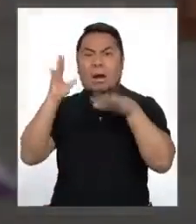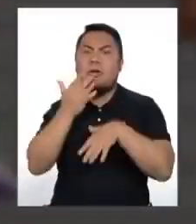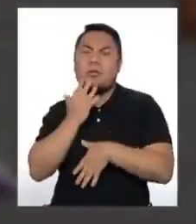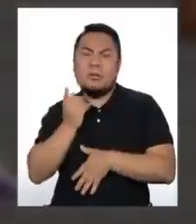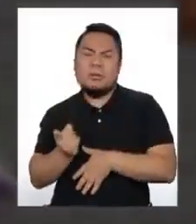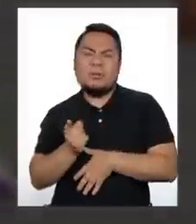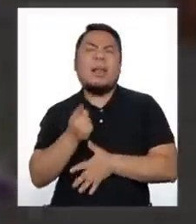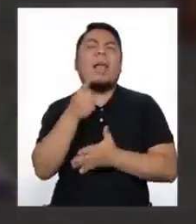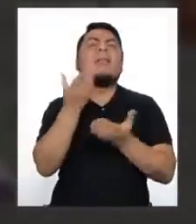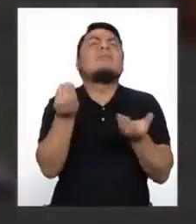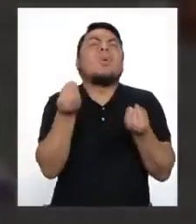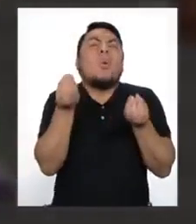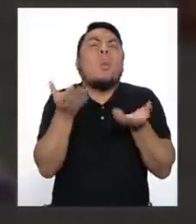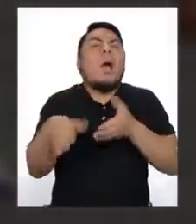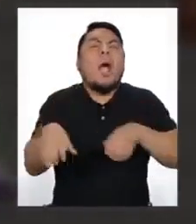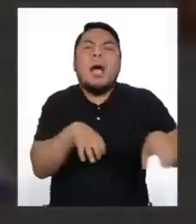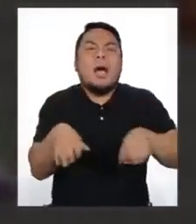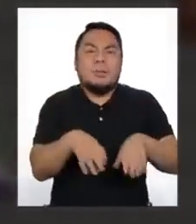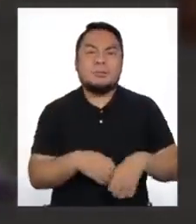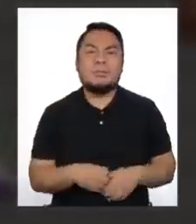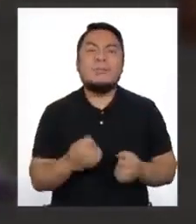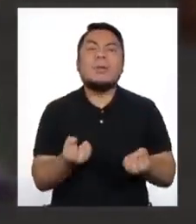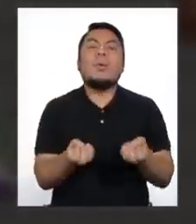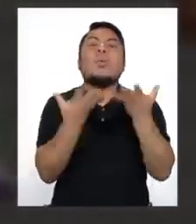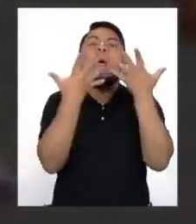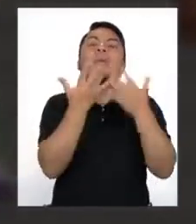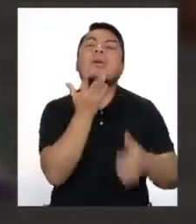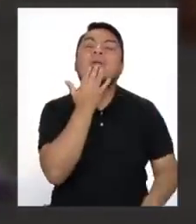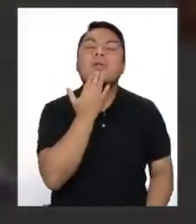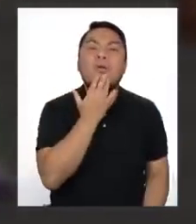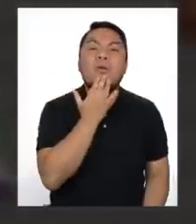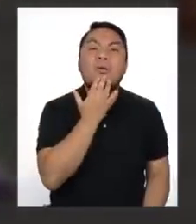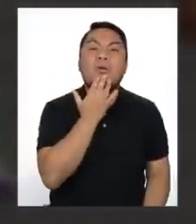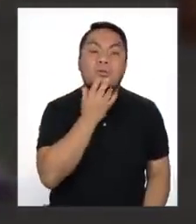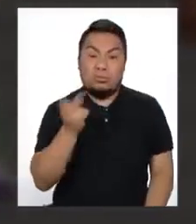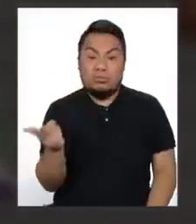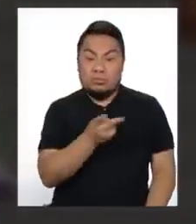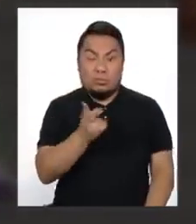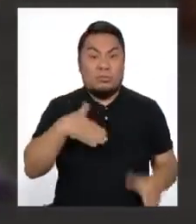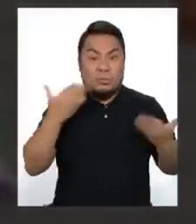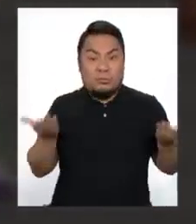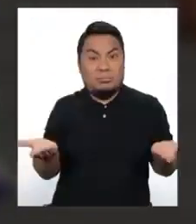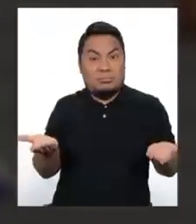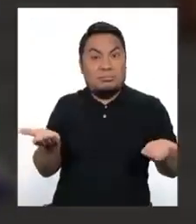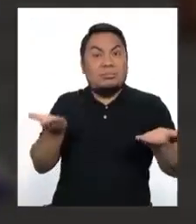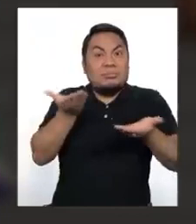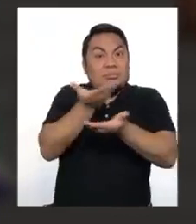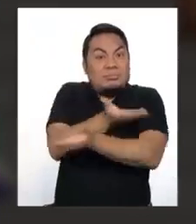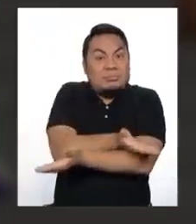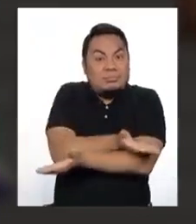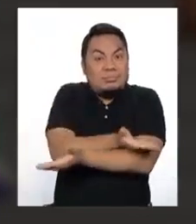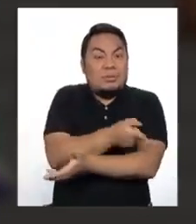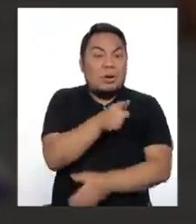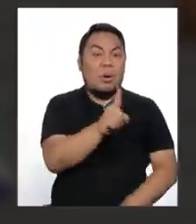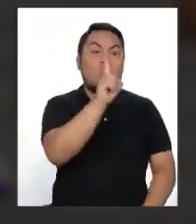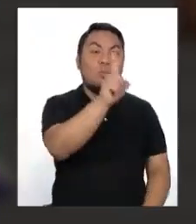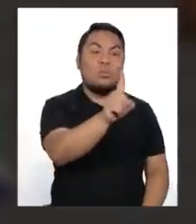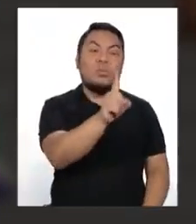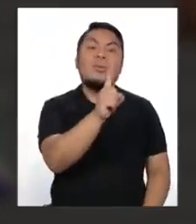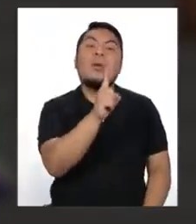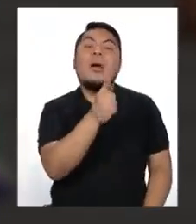hacer? ¿Cuántas tapas de colores podrían intercambiar o canjear por una tapa